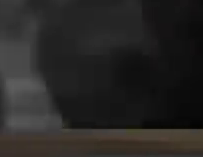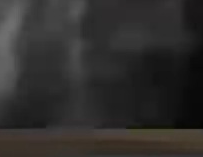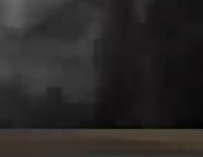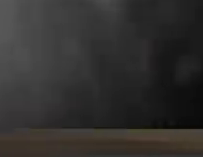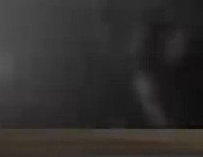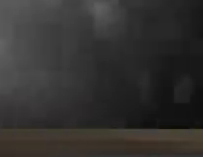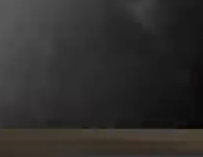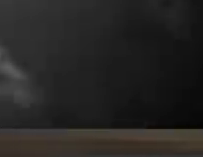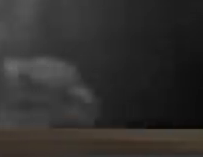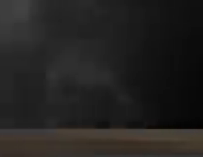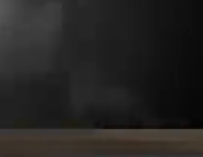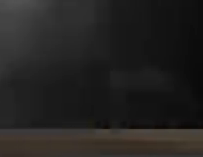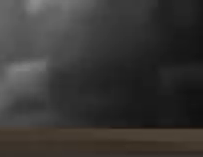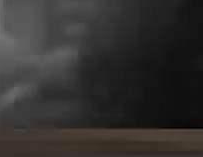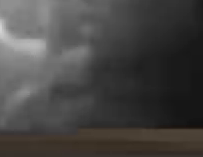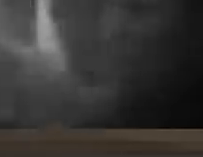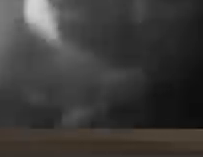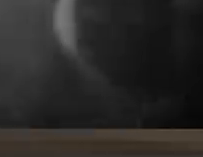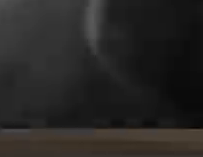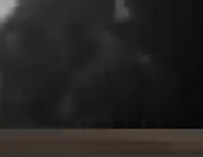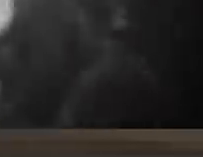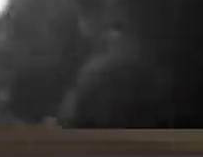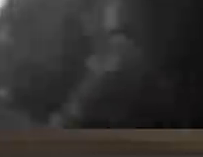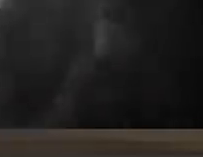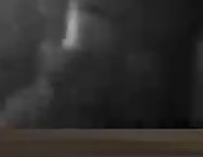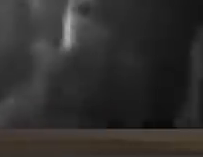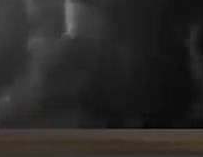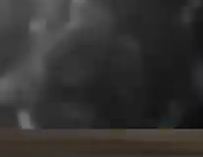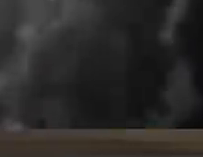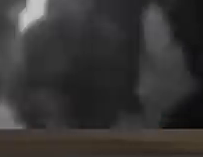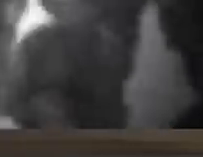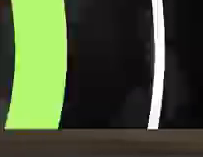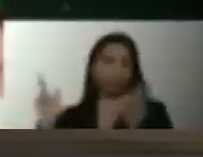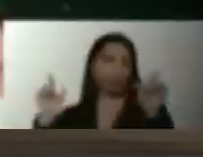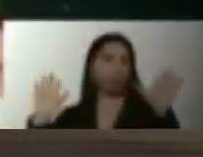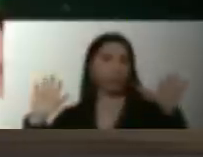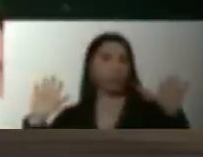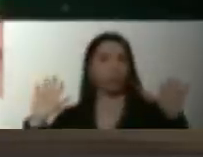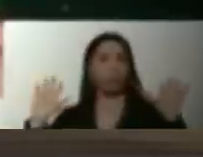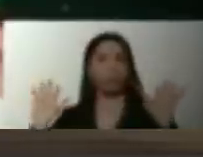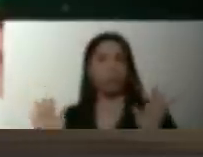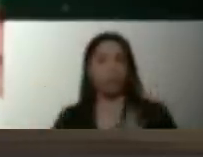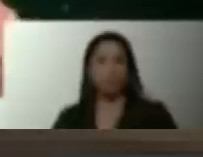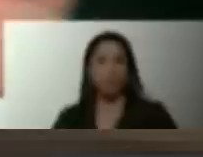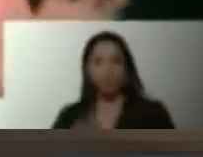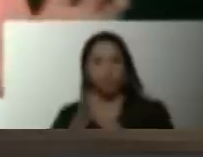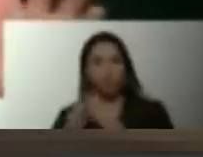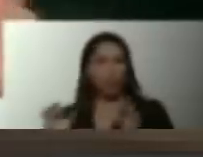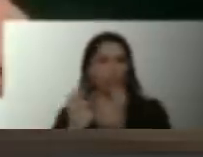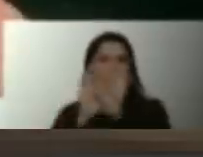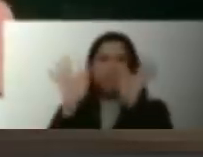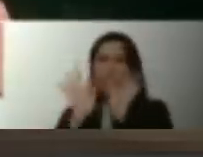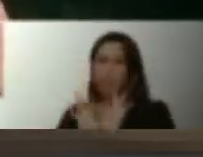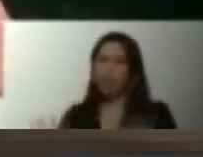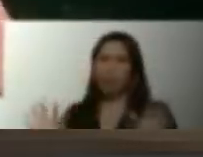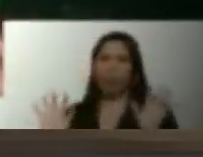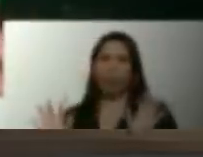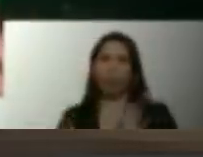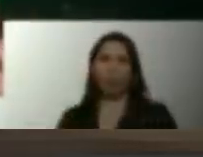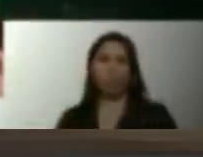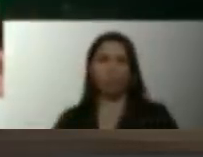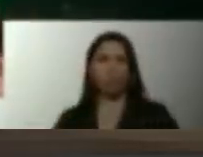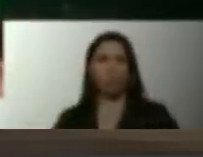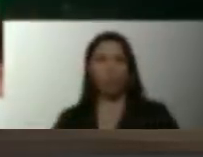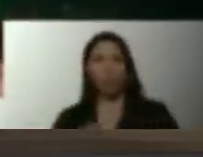Venezuela. Se trata de Jason Barnes, tiene 34 años y es padre de un niño de 4. Lo acusan de la quema de